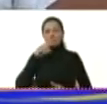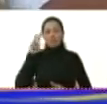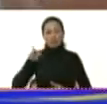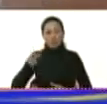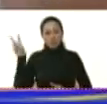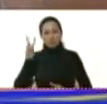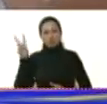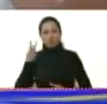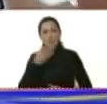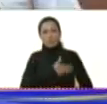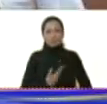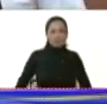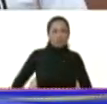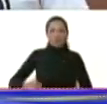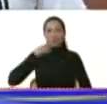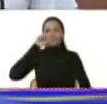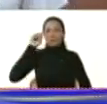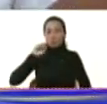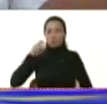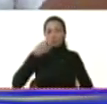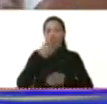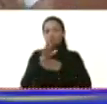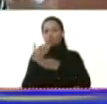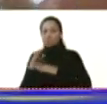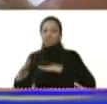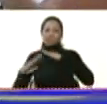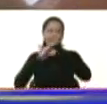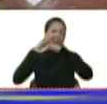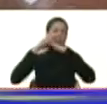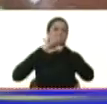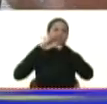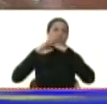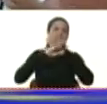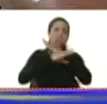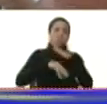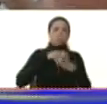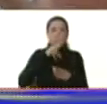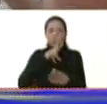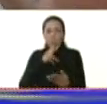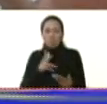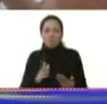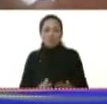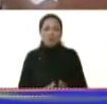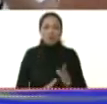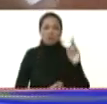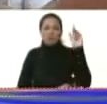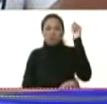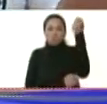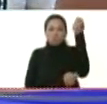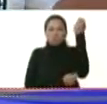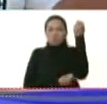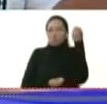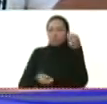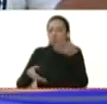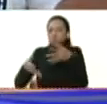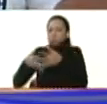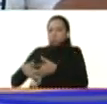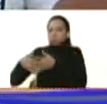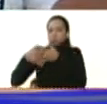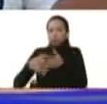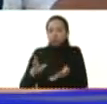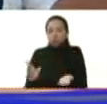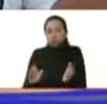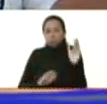del presidente Maduro, que a pesar de estar bloqueado, a pesar de que los gringos nos saquearon nuestros